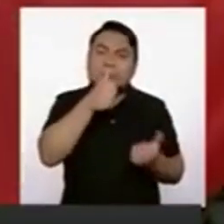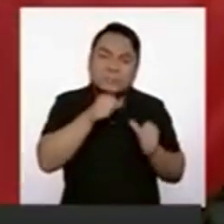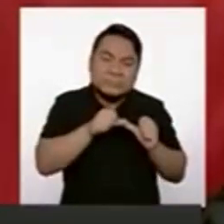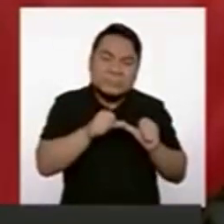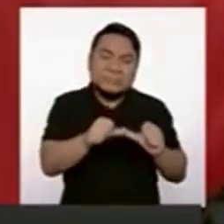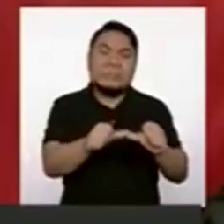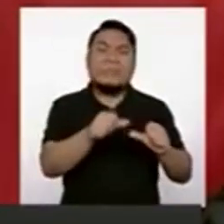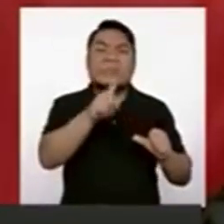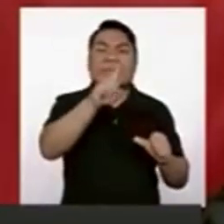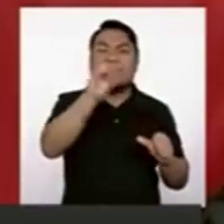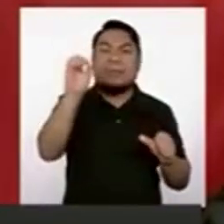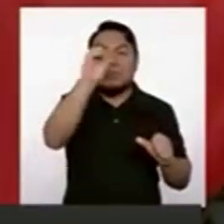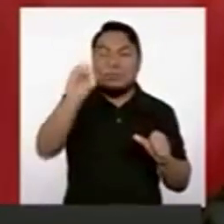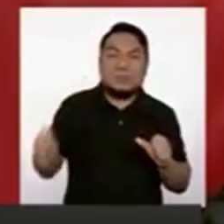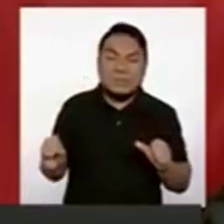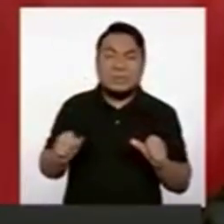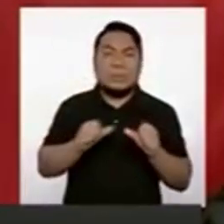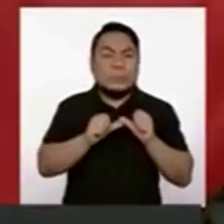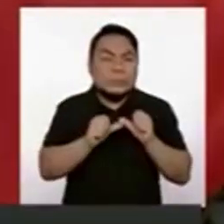el 100%